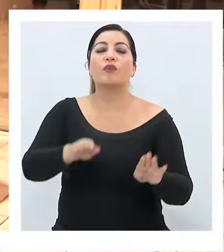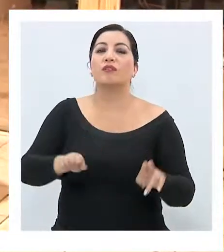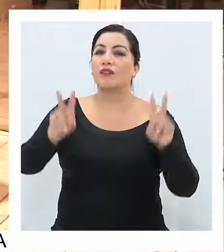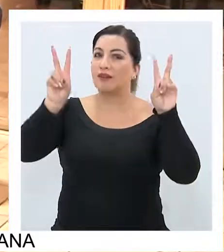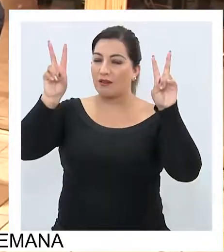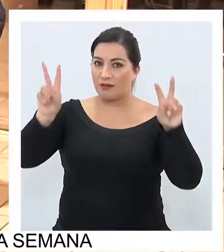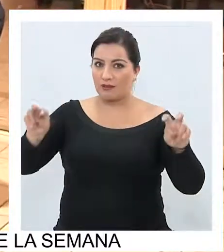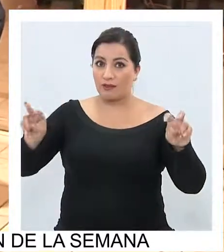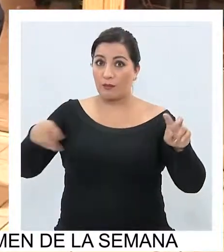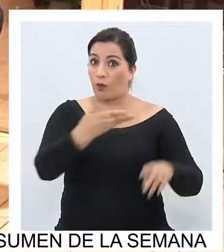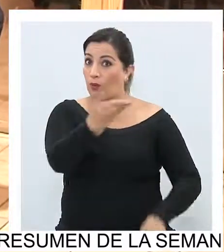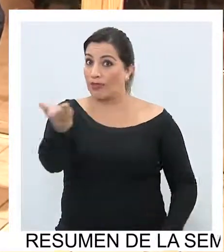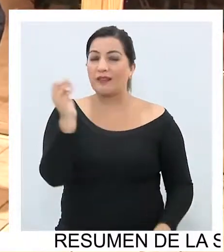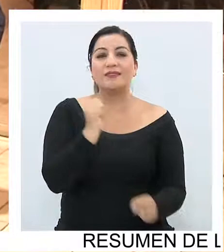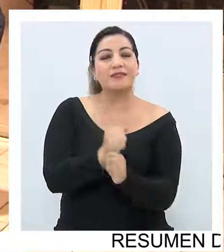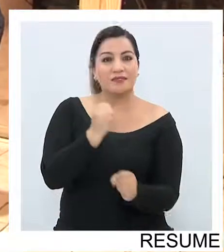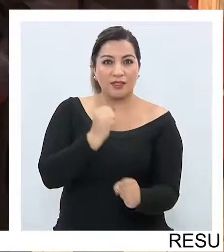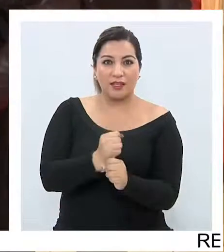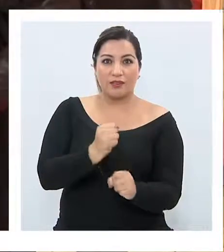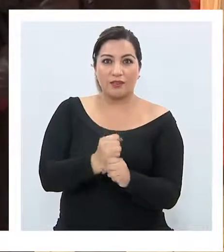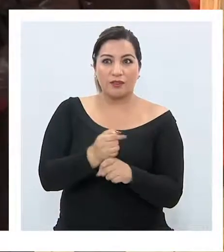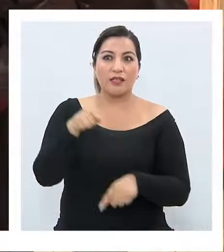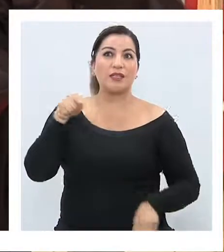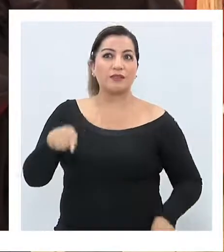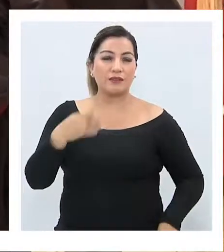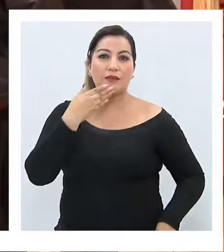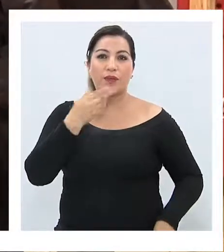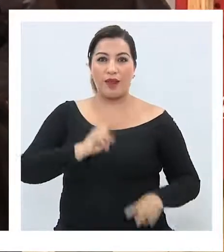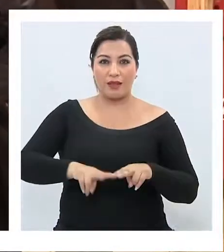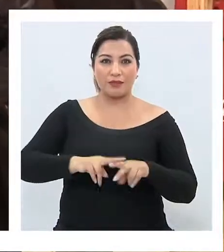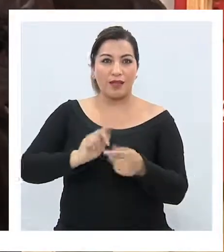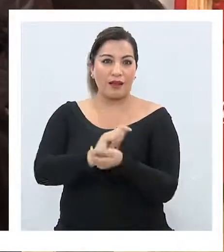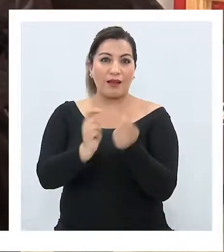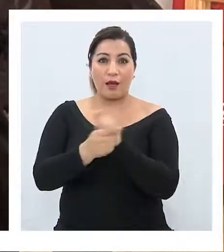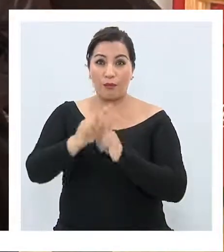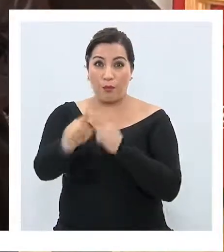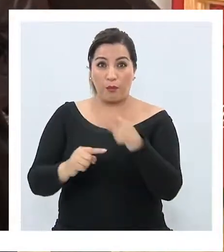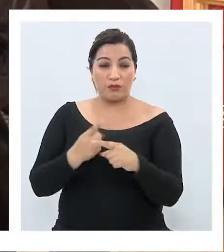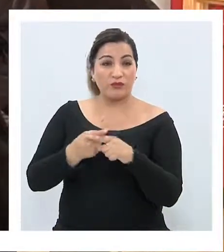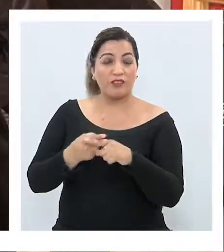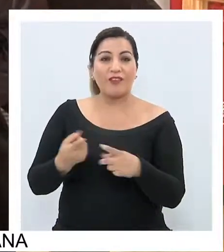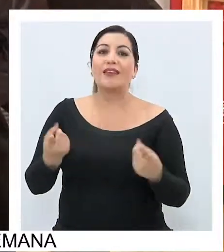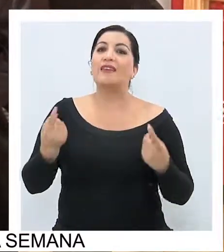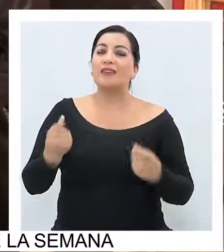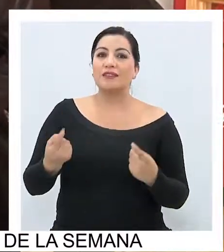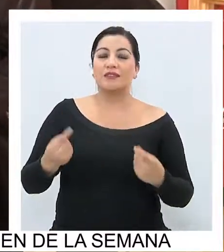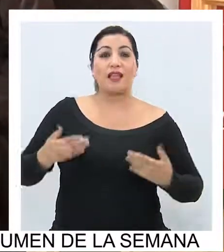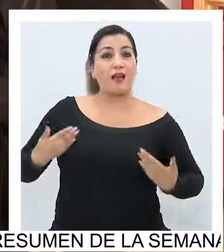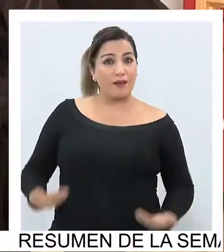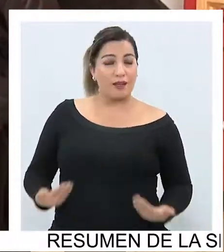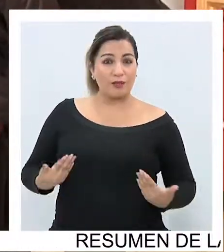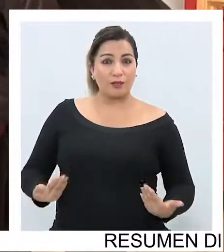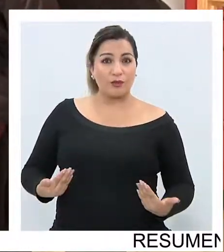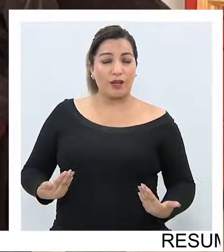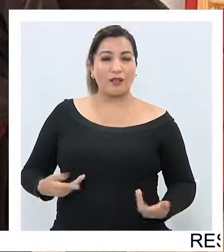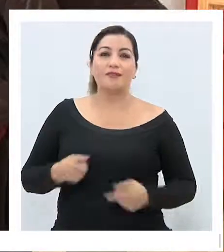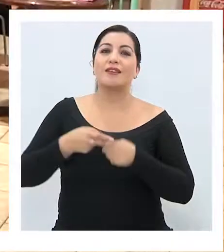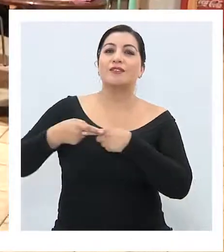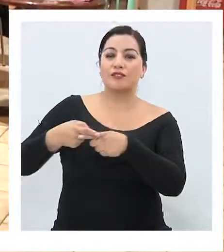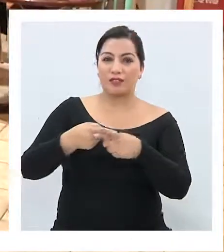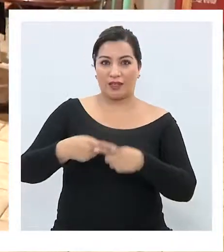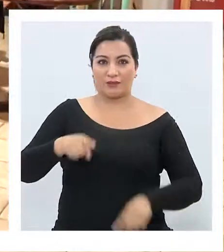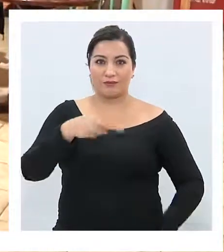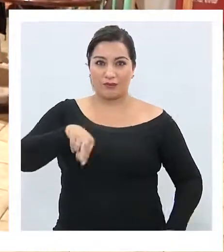en la que se encuentre trabajando para ser parte de los cambios positivos que necesita actualmente nuestra sociedad.